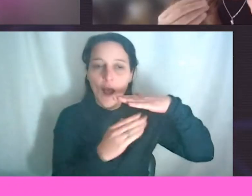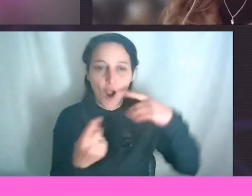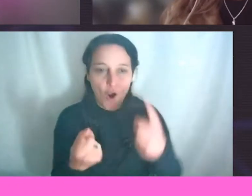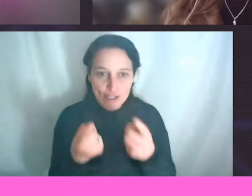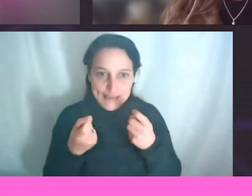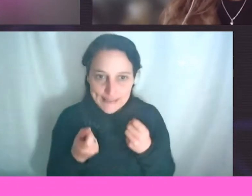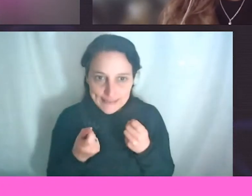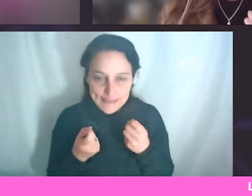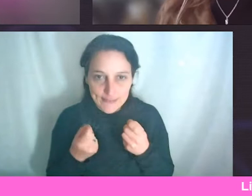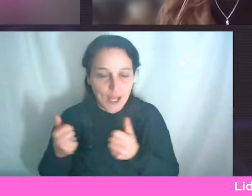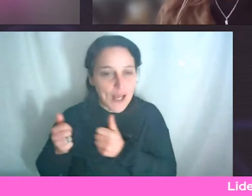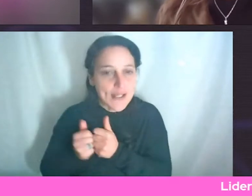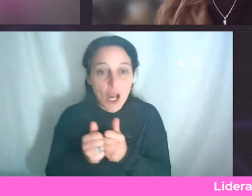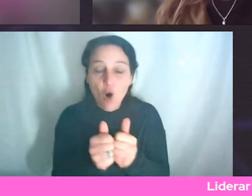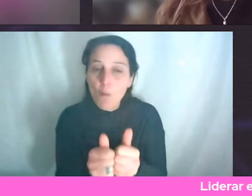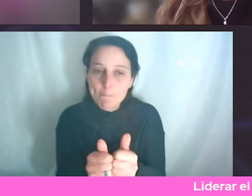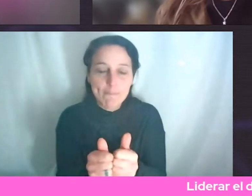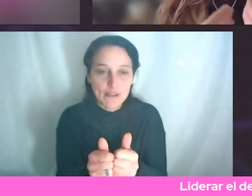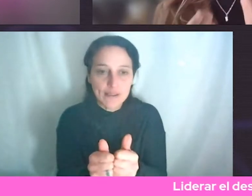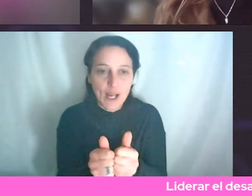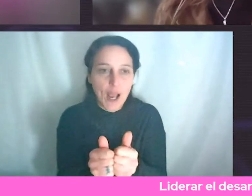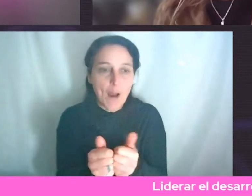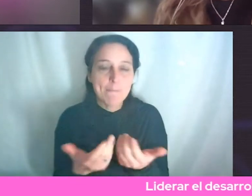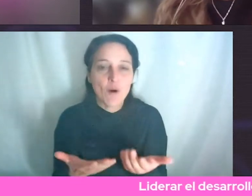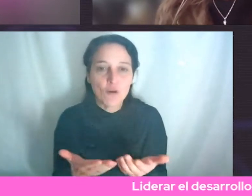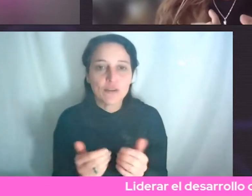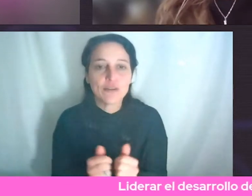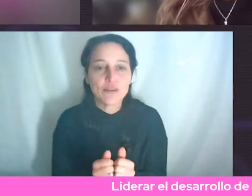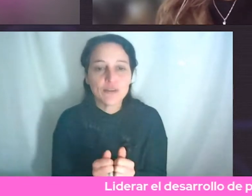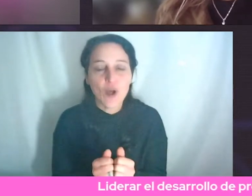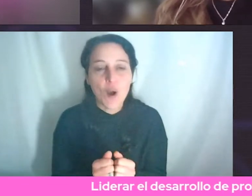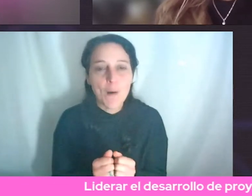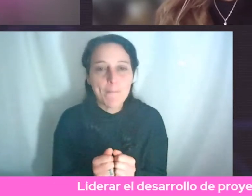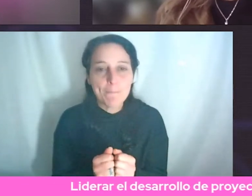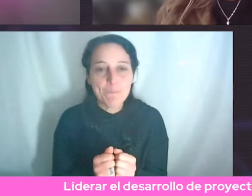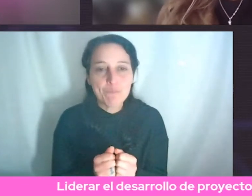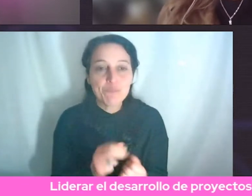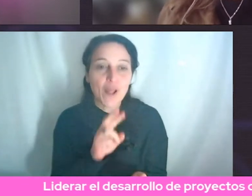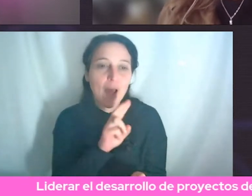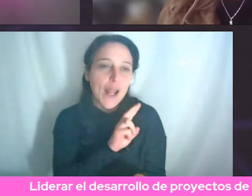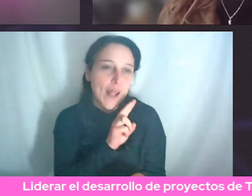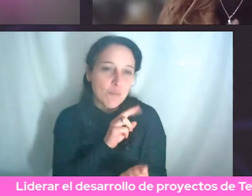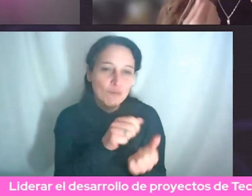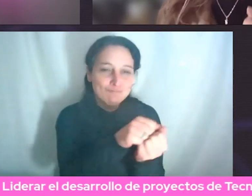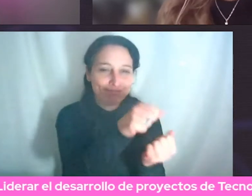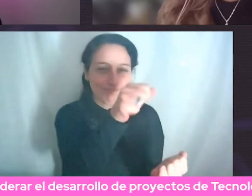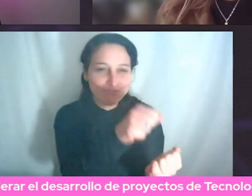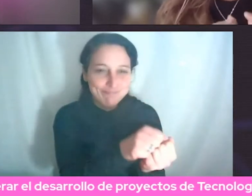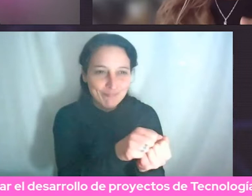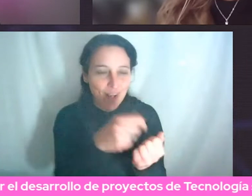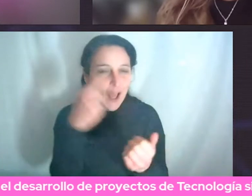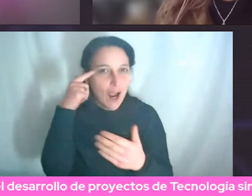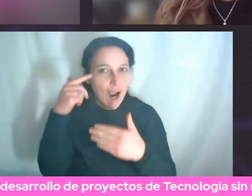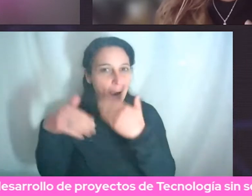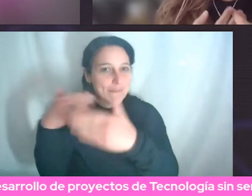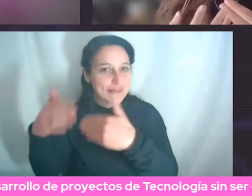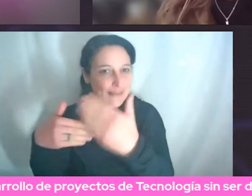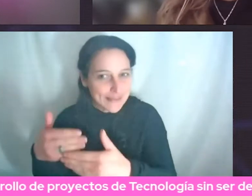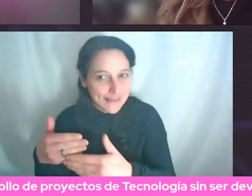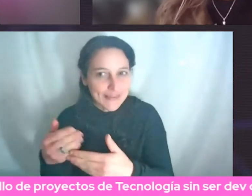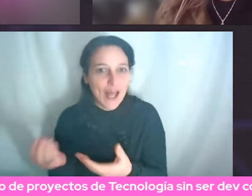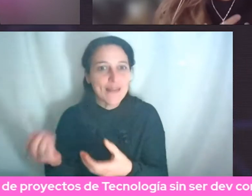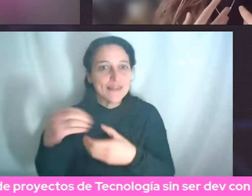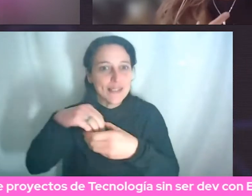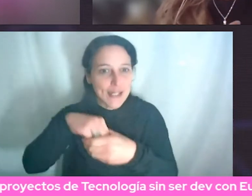con estas skills porque permiten que nuestras egresadas salgan con una capacidad de adaptación e integración real